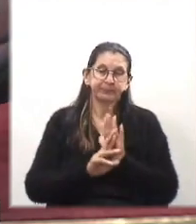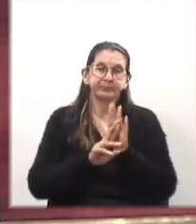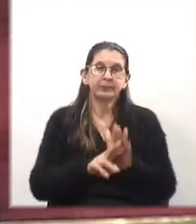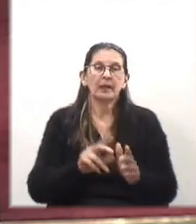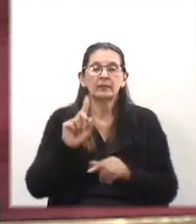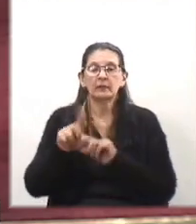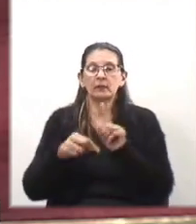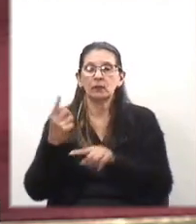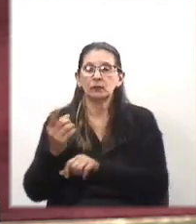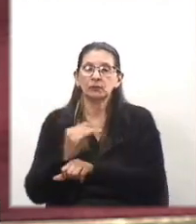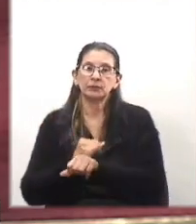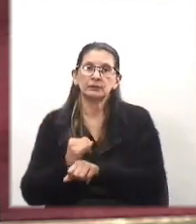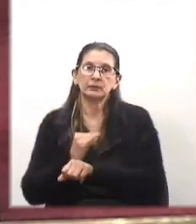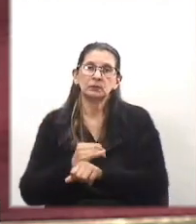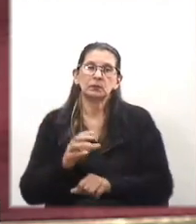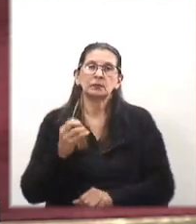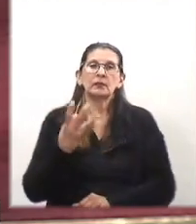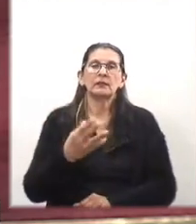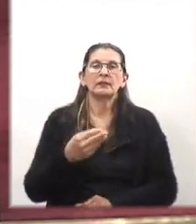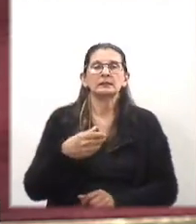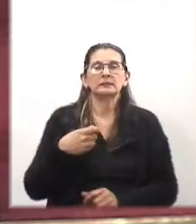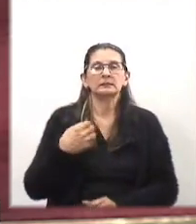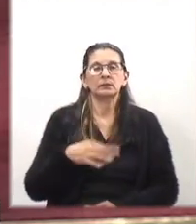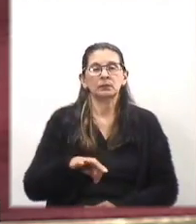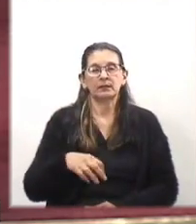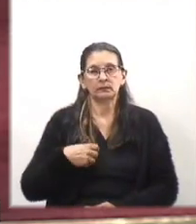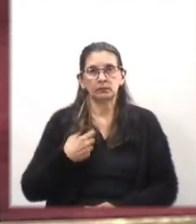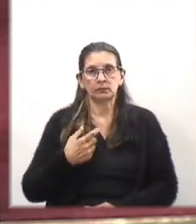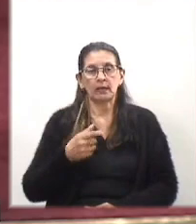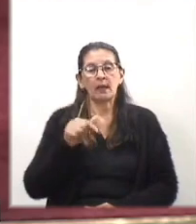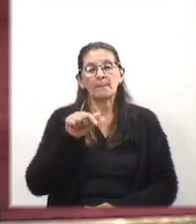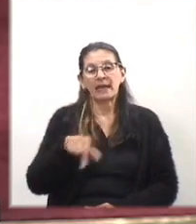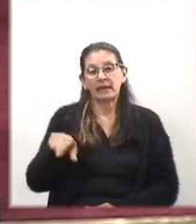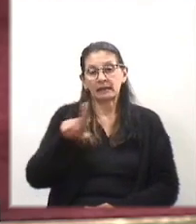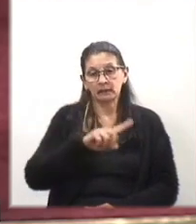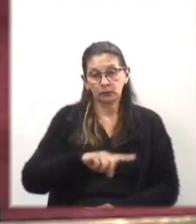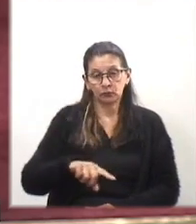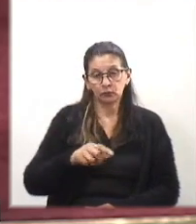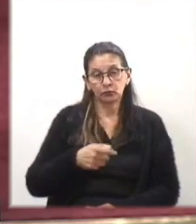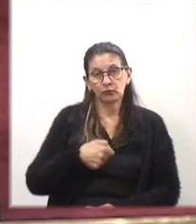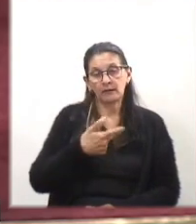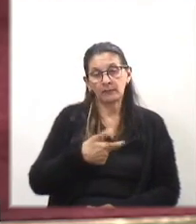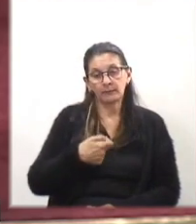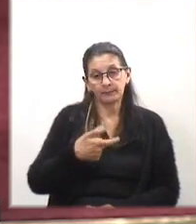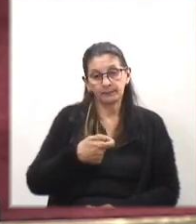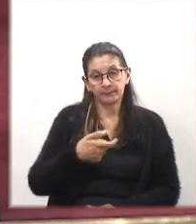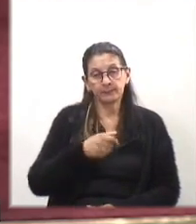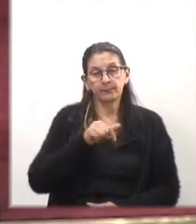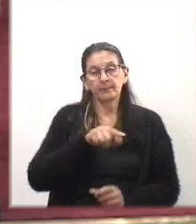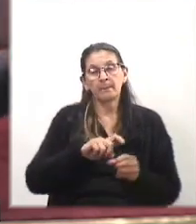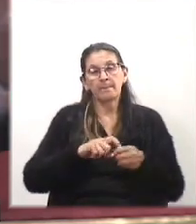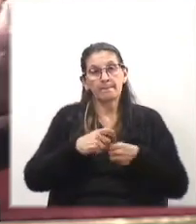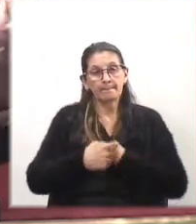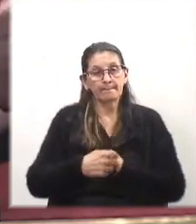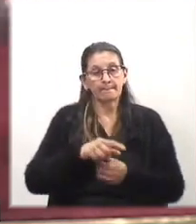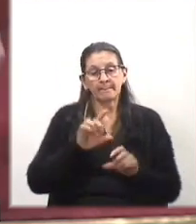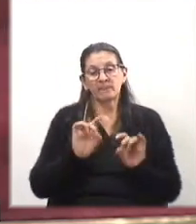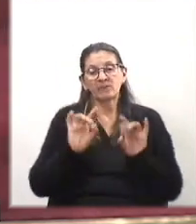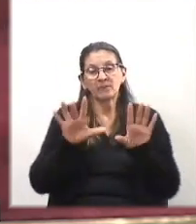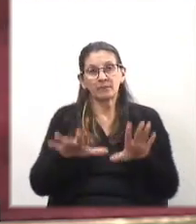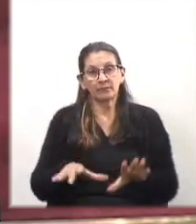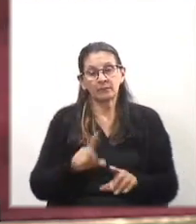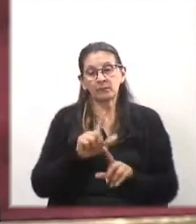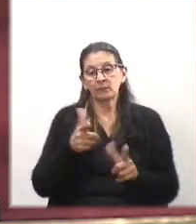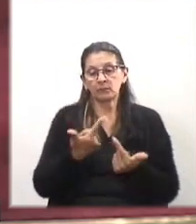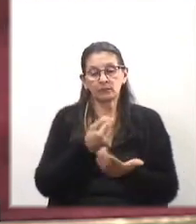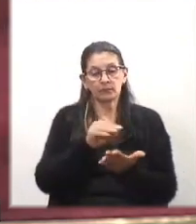otro instituto de seguridad social. Para aquellos afiliados que desarrollen su actividad en forma dependiente y